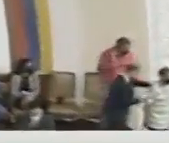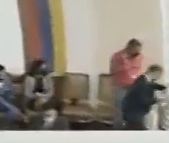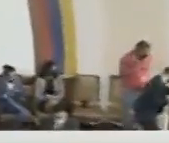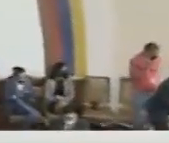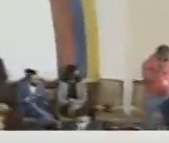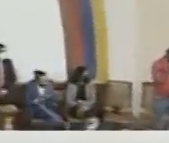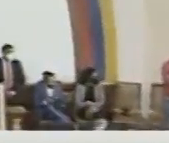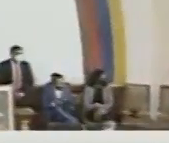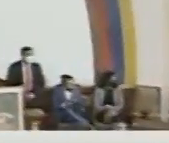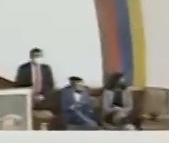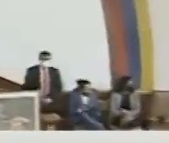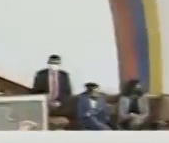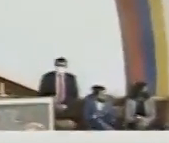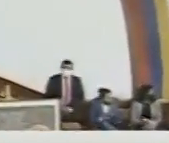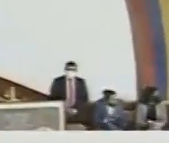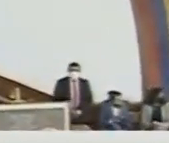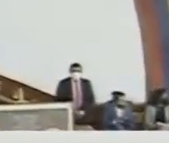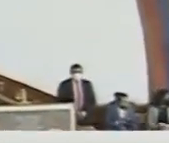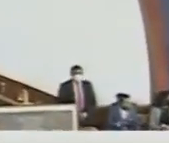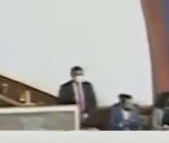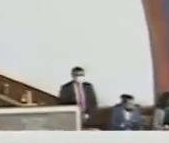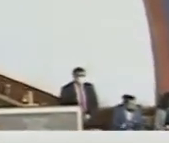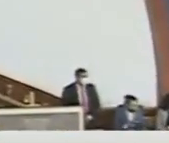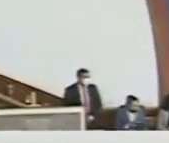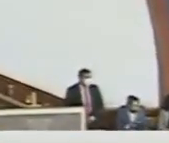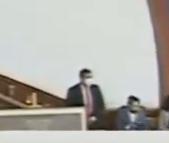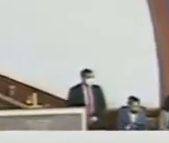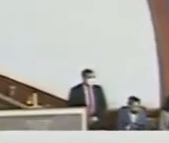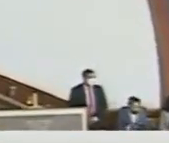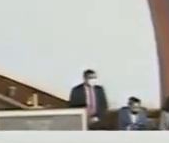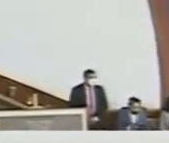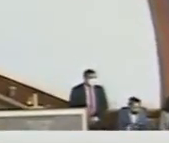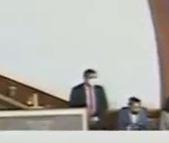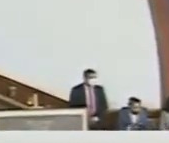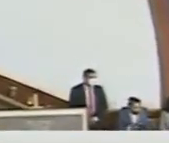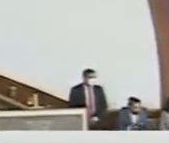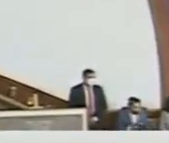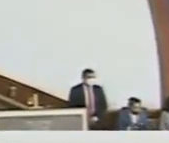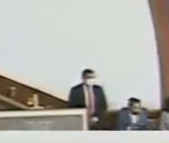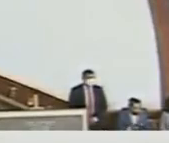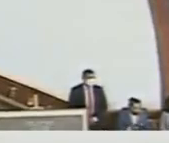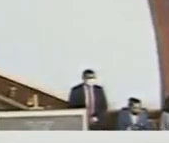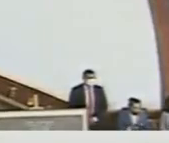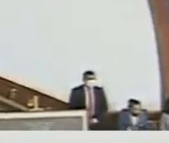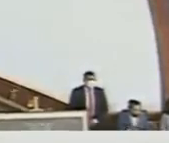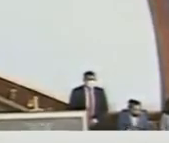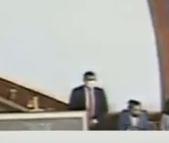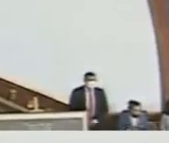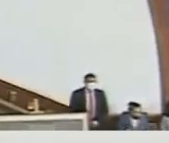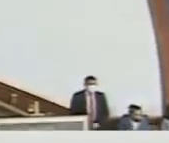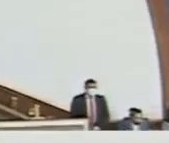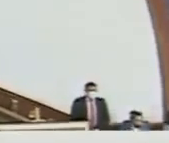Voy a dejar en el derecho de palabra para la presentación del proyecto de acuerdo del diputado Enrique Ramos.